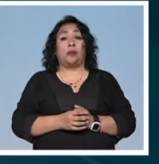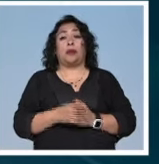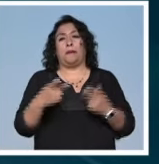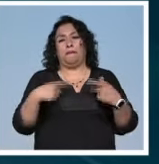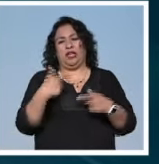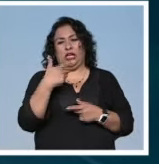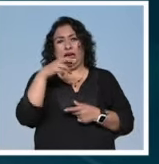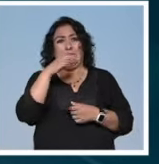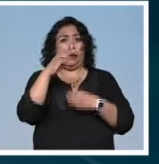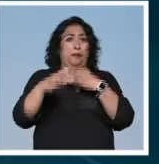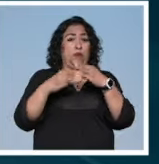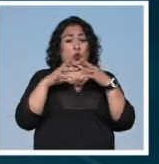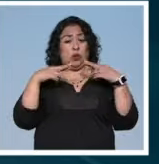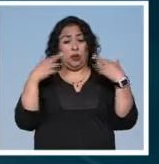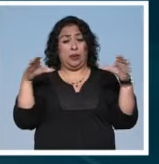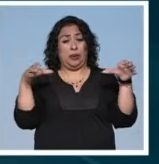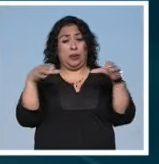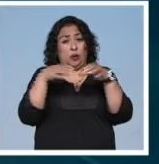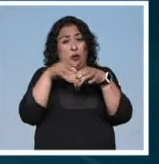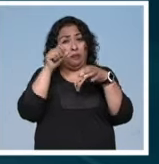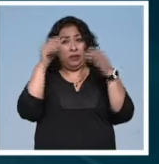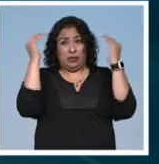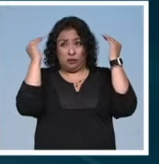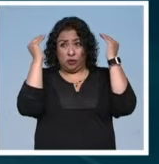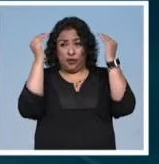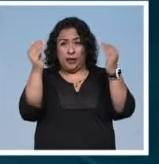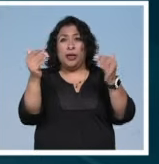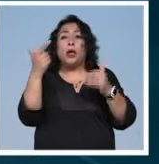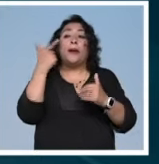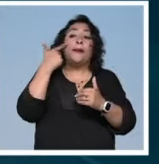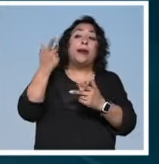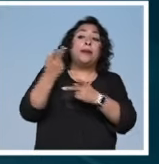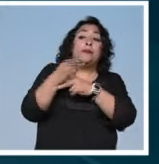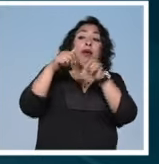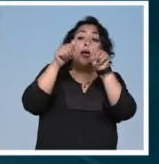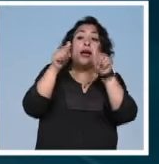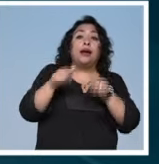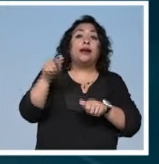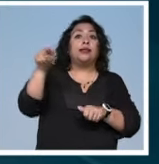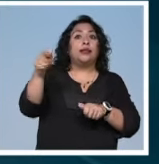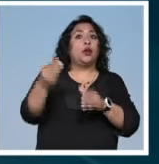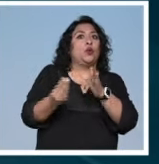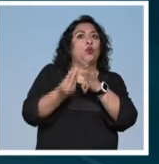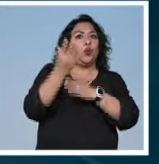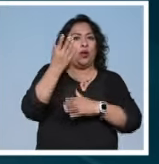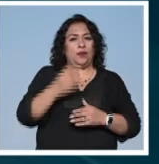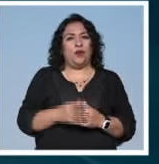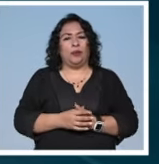Galeristas de todo el mundo se reúnen bajo un mismo techo. Tomemos el pulso del arte emergente.